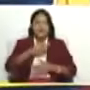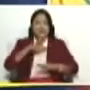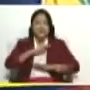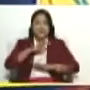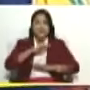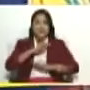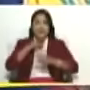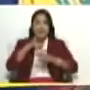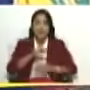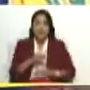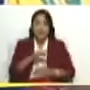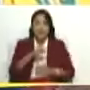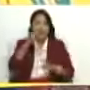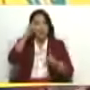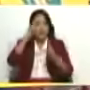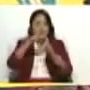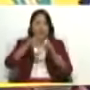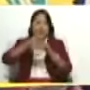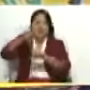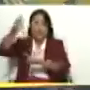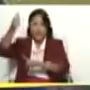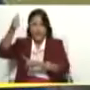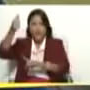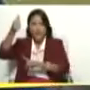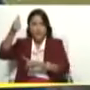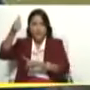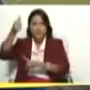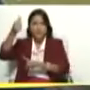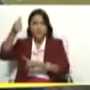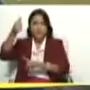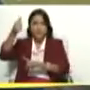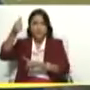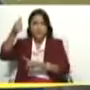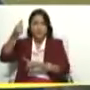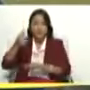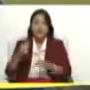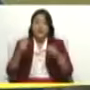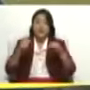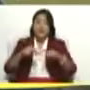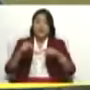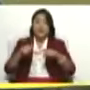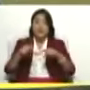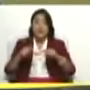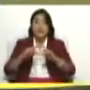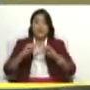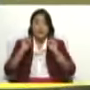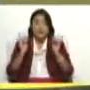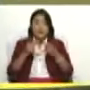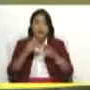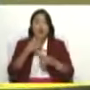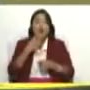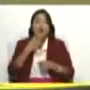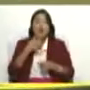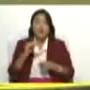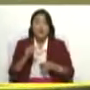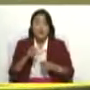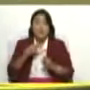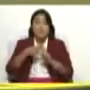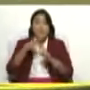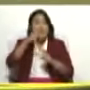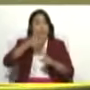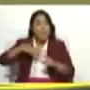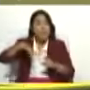de las metas cumplidas aquí Toda una juventud todo un pueblo